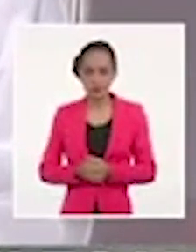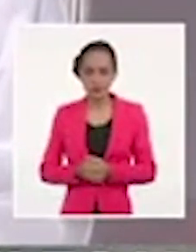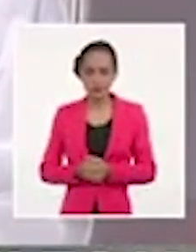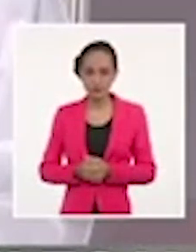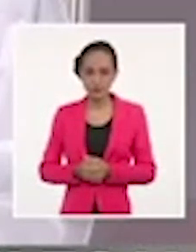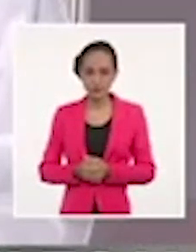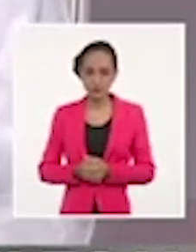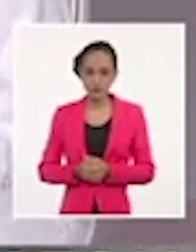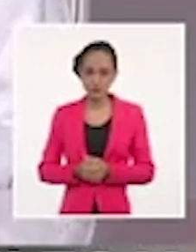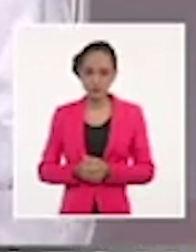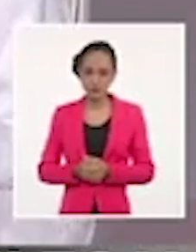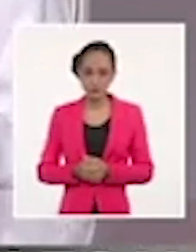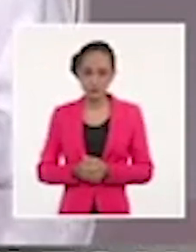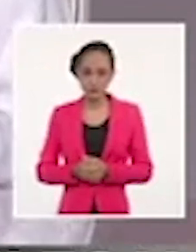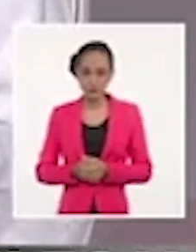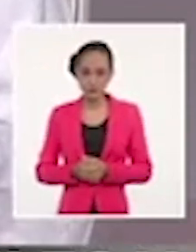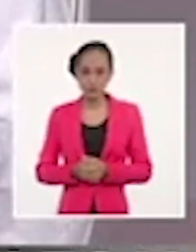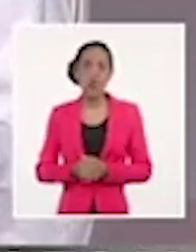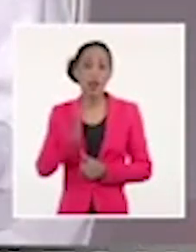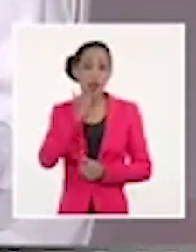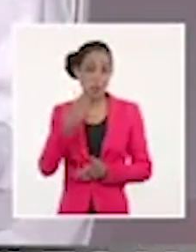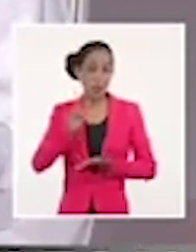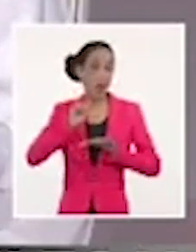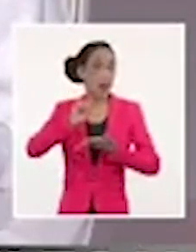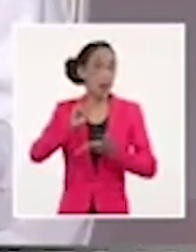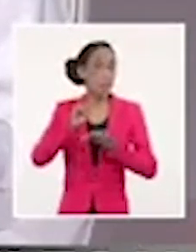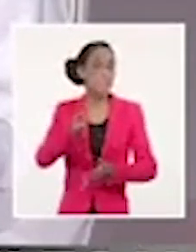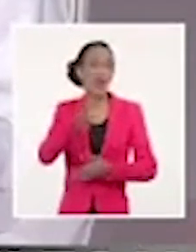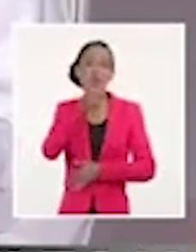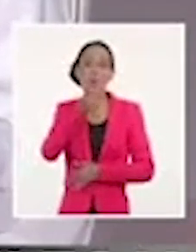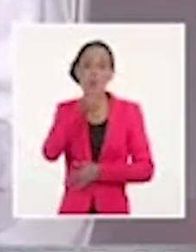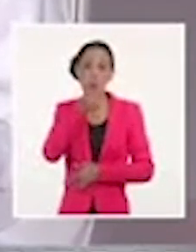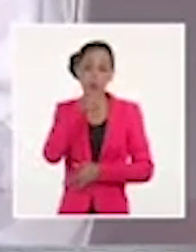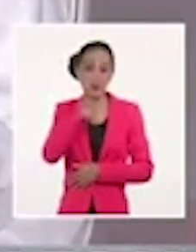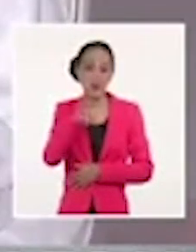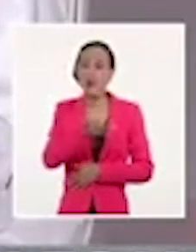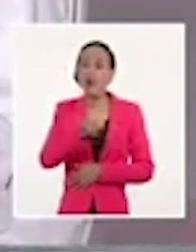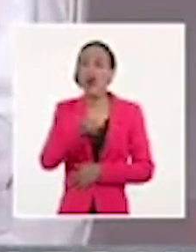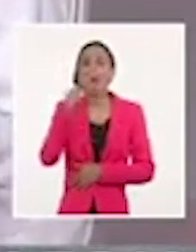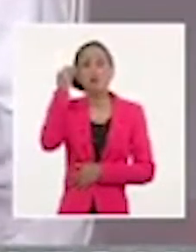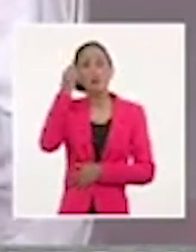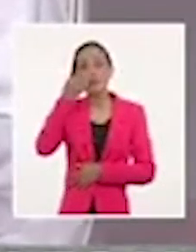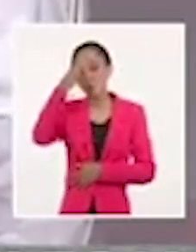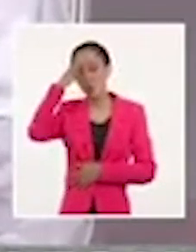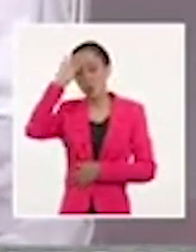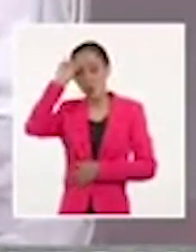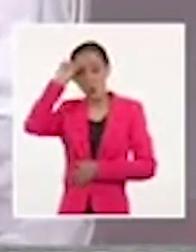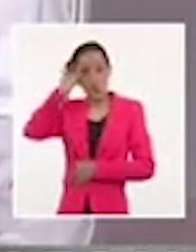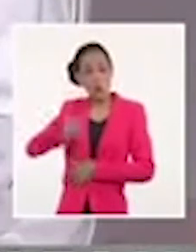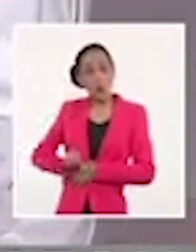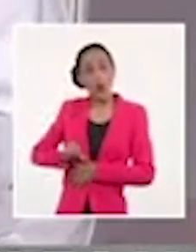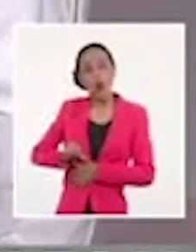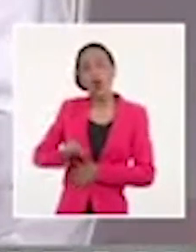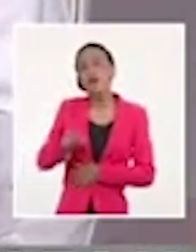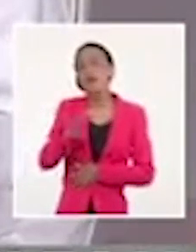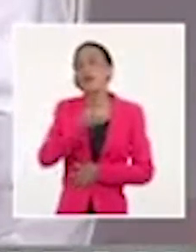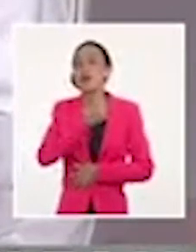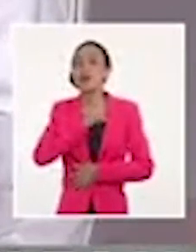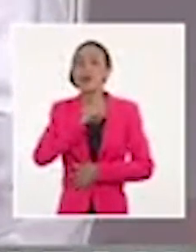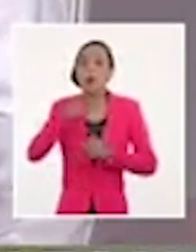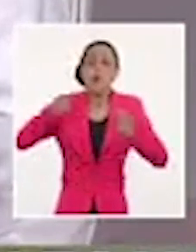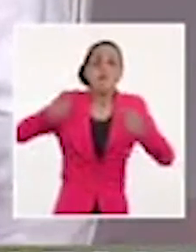dirigidas a establecer una matriz de opinión de que los ciudadanos cubanos huyen de la dictadura de la dictadura